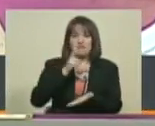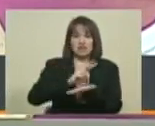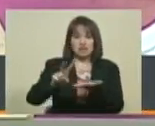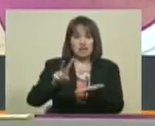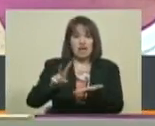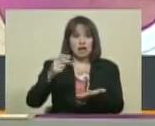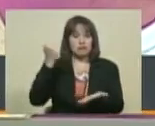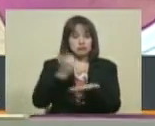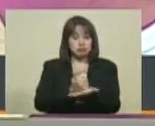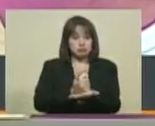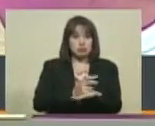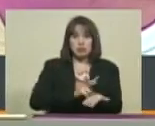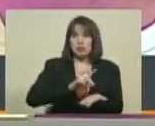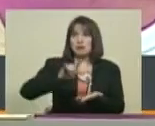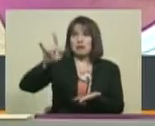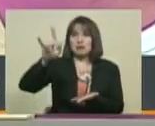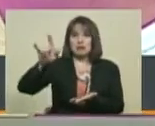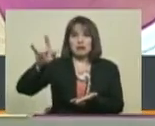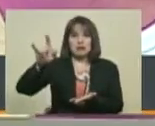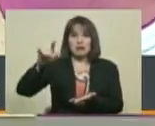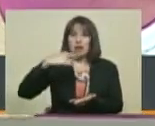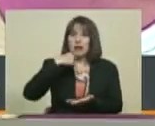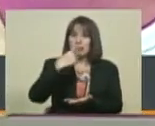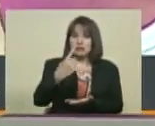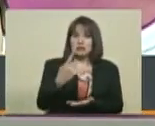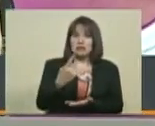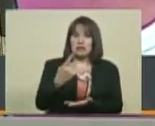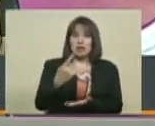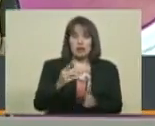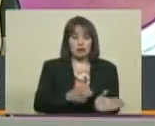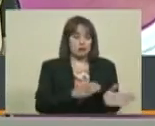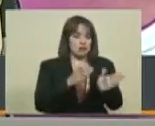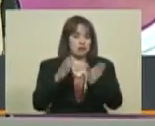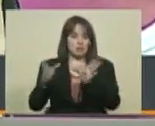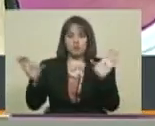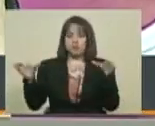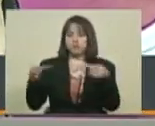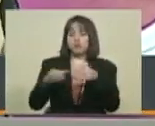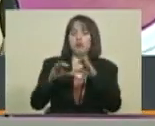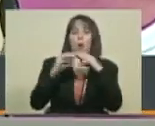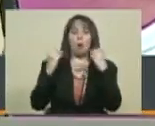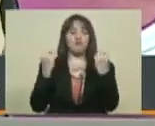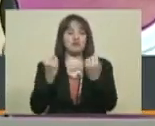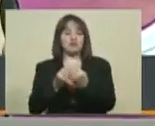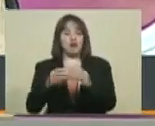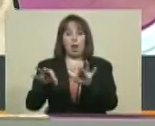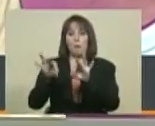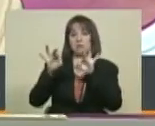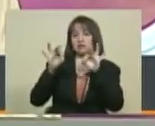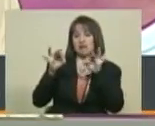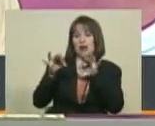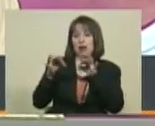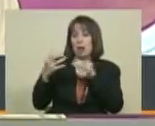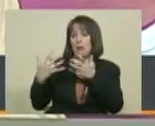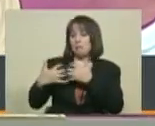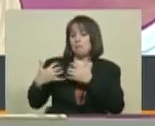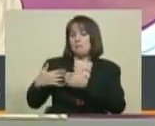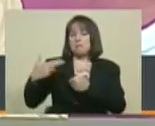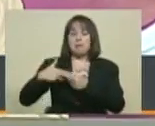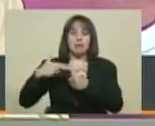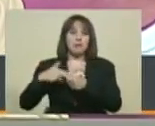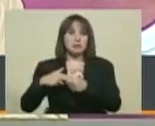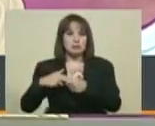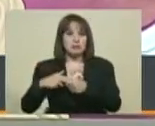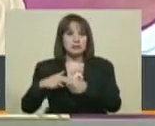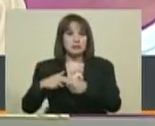los Estados Unidos, inmediatamente eran pasados a una oficina especial que se dedicaba a PDVSA y